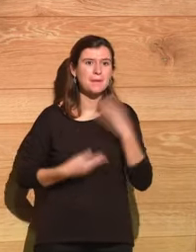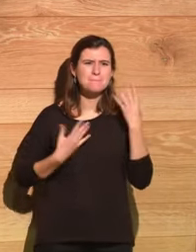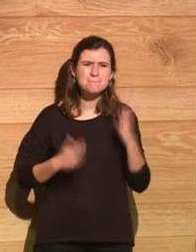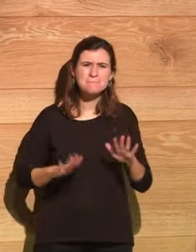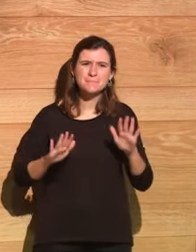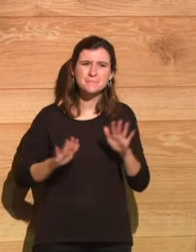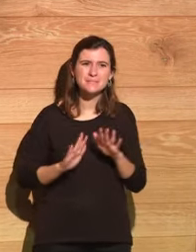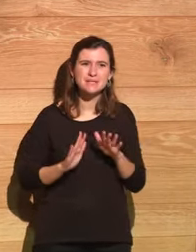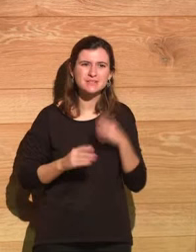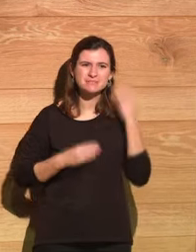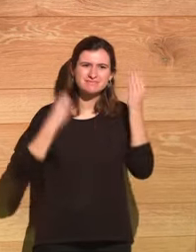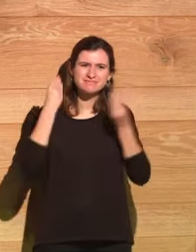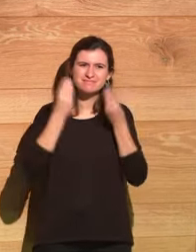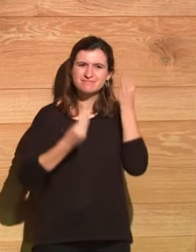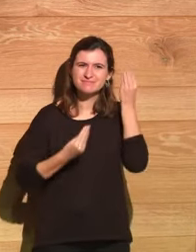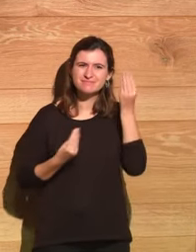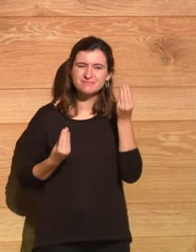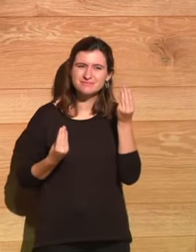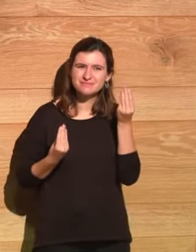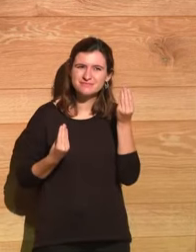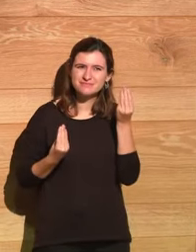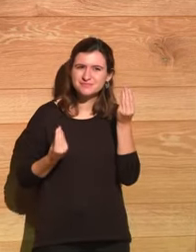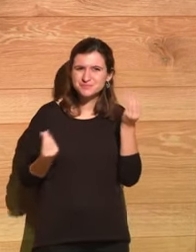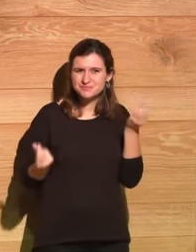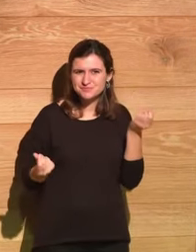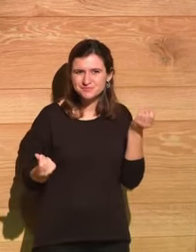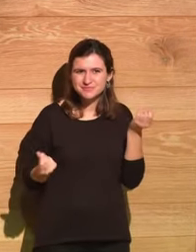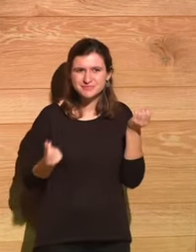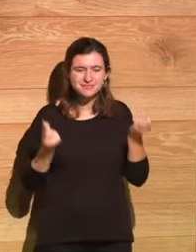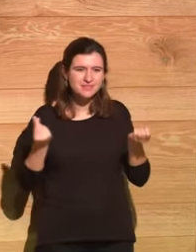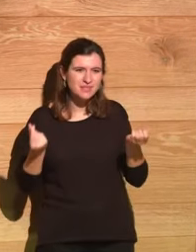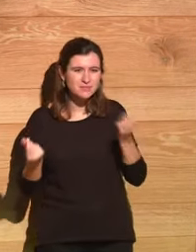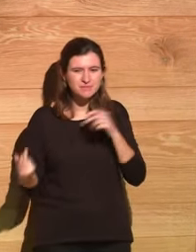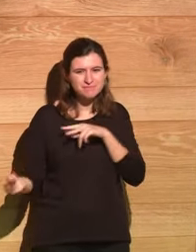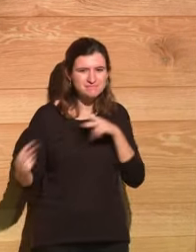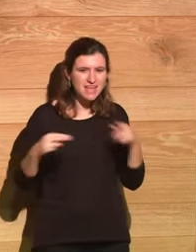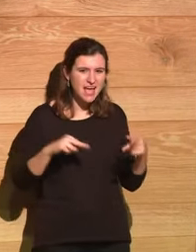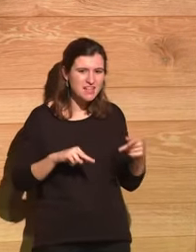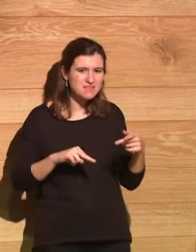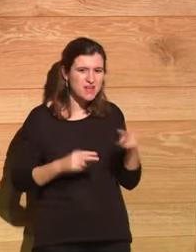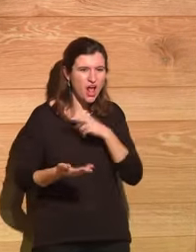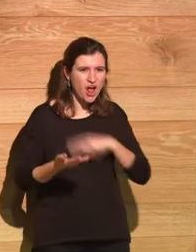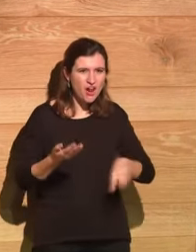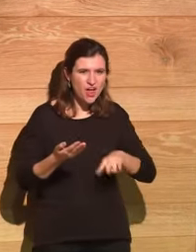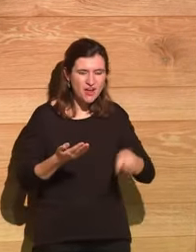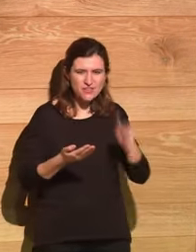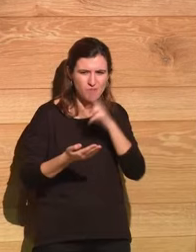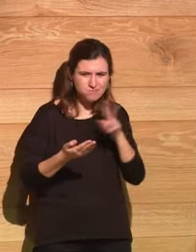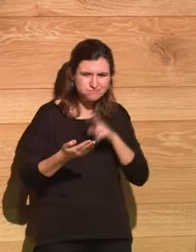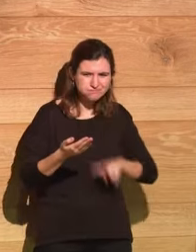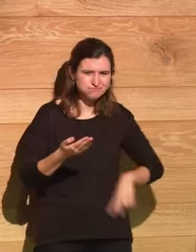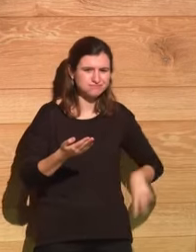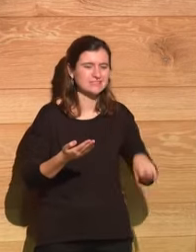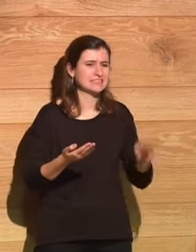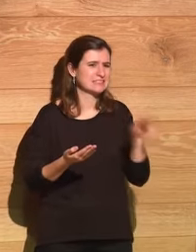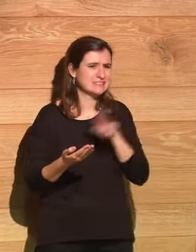yo creo que claro, es que se ha interpretado, reinterpretado, leído y releído tanto, ¿no?